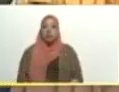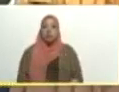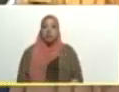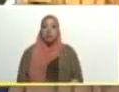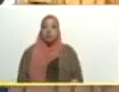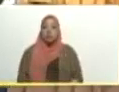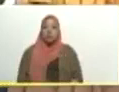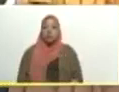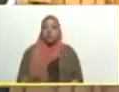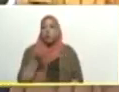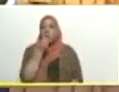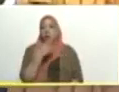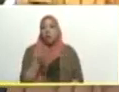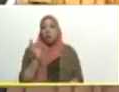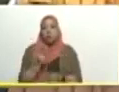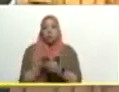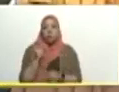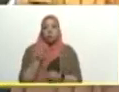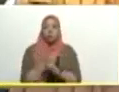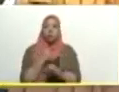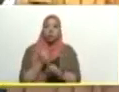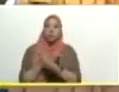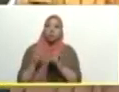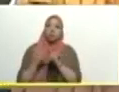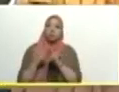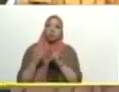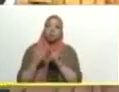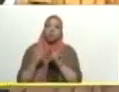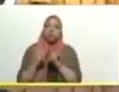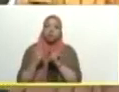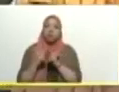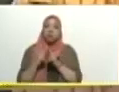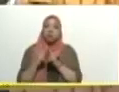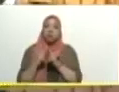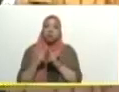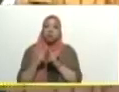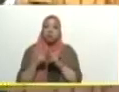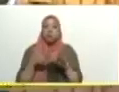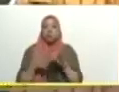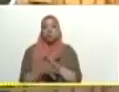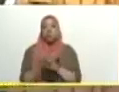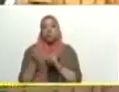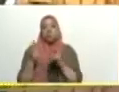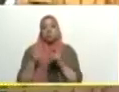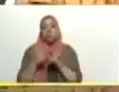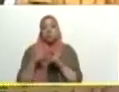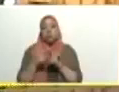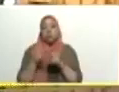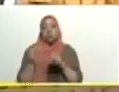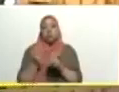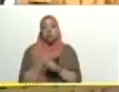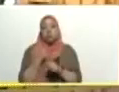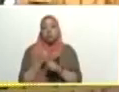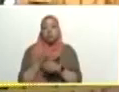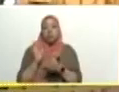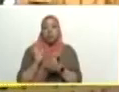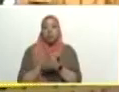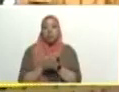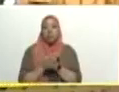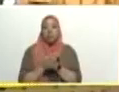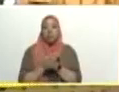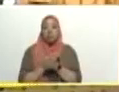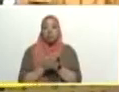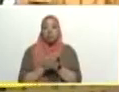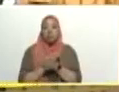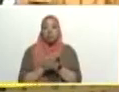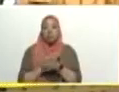Tenemos la fortuna de conocer, de haber conocido y de tener como amigo a